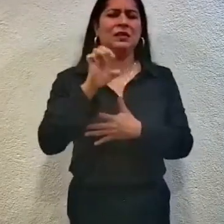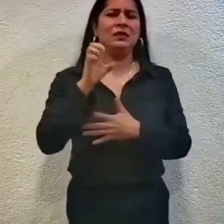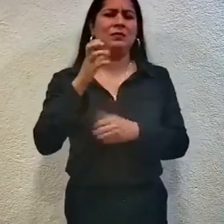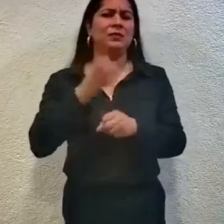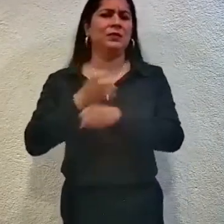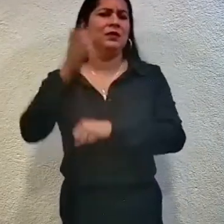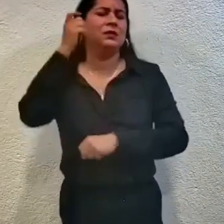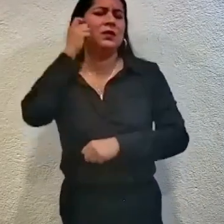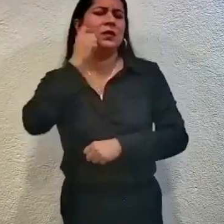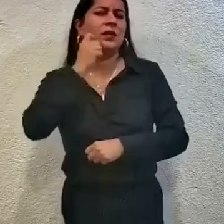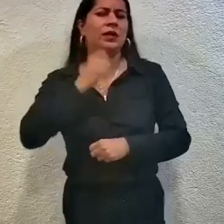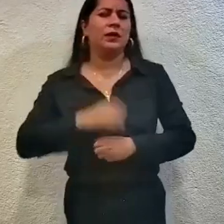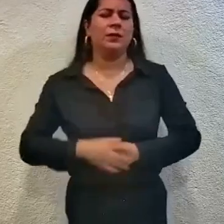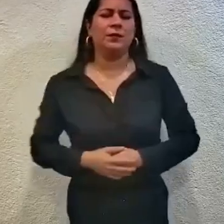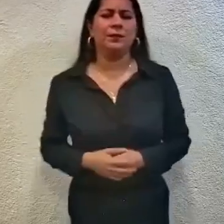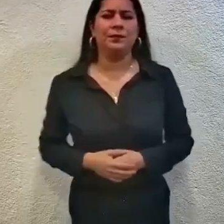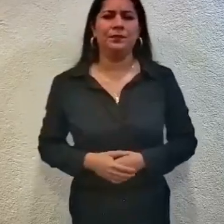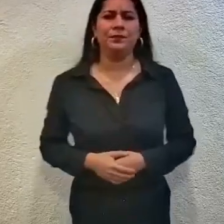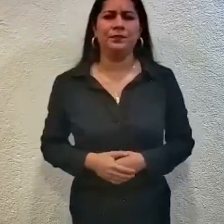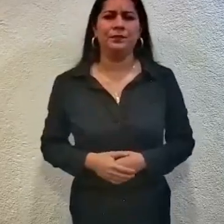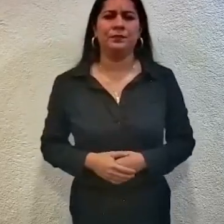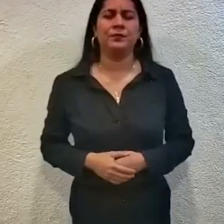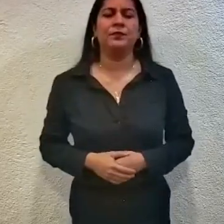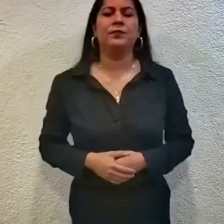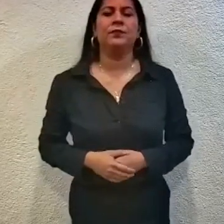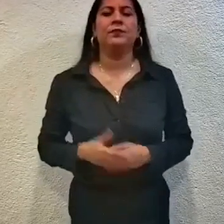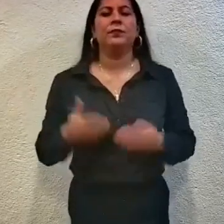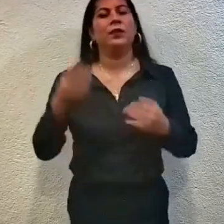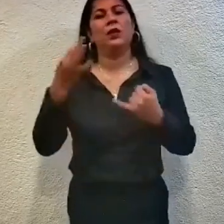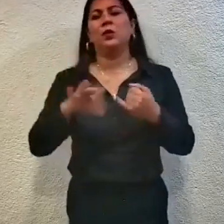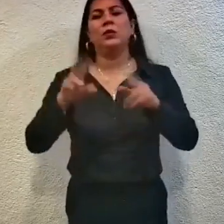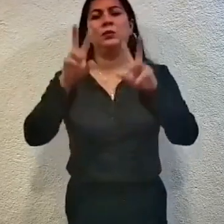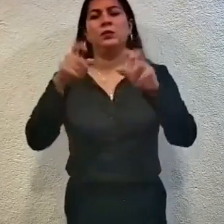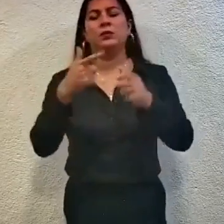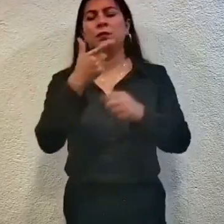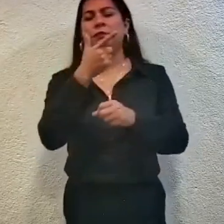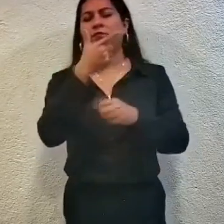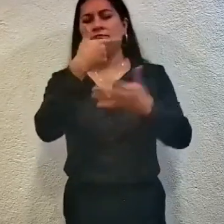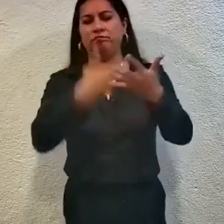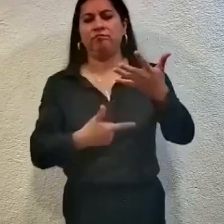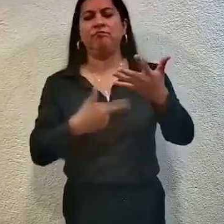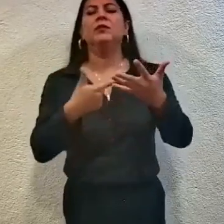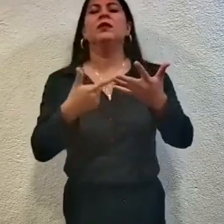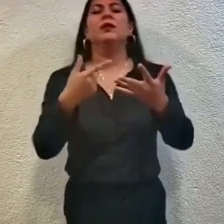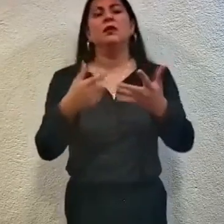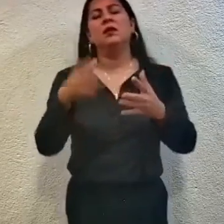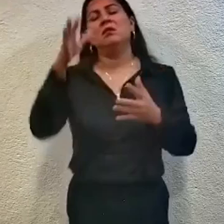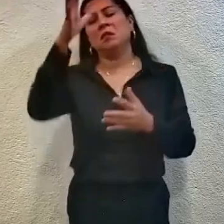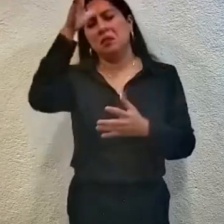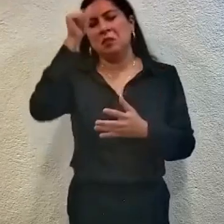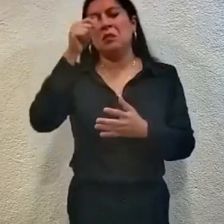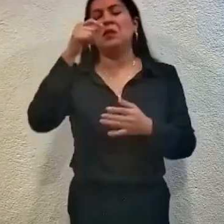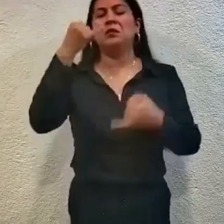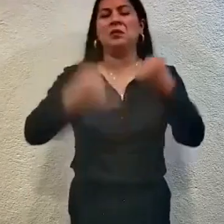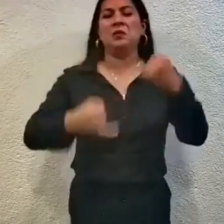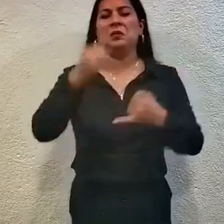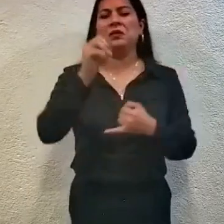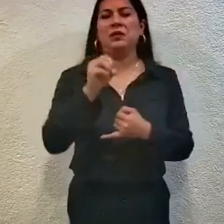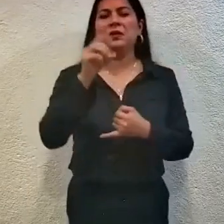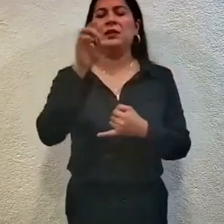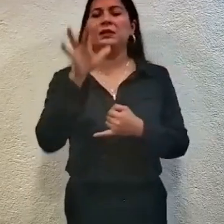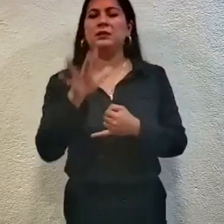y de Participación Ciudadana del Estado de Guerrero. El último asunto listado se trata del laudo convenio Tribunal 035 del